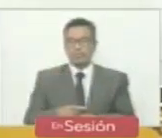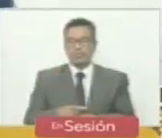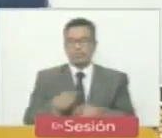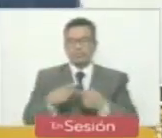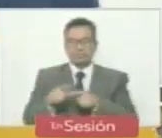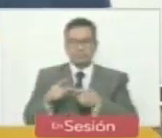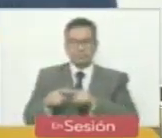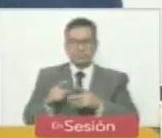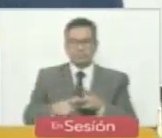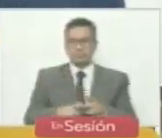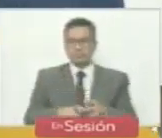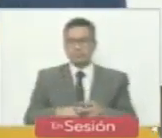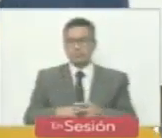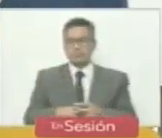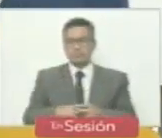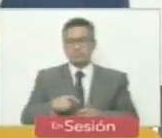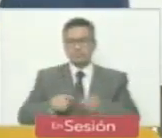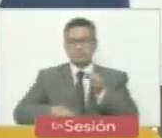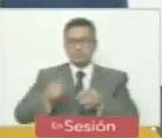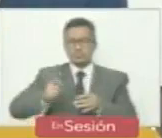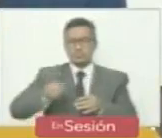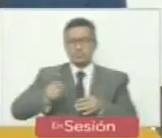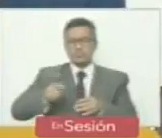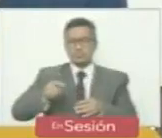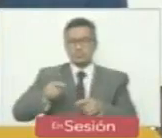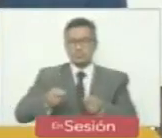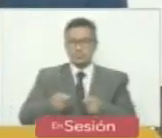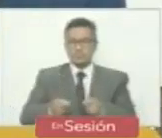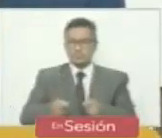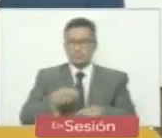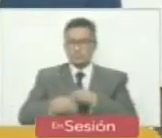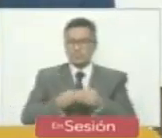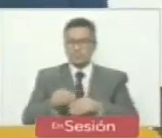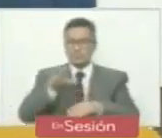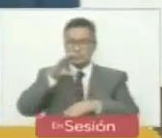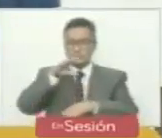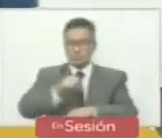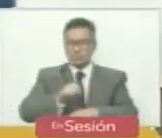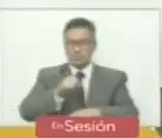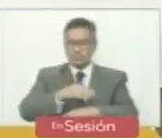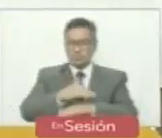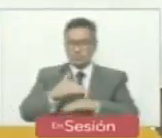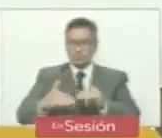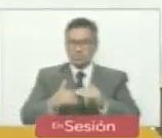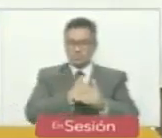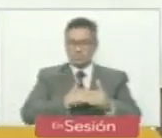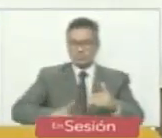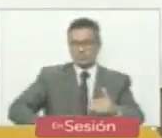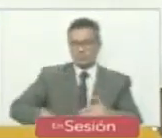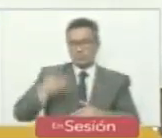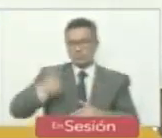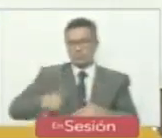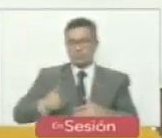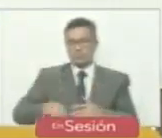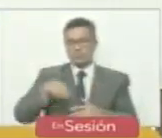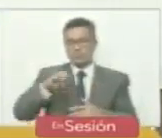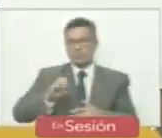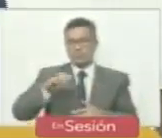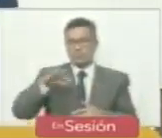otros, el fiscal que está intentando hacer detener a la vicepresidenta de Argentina,